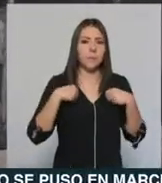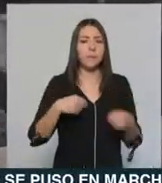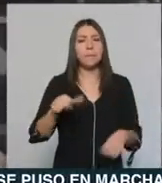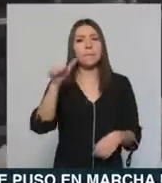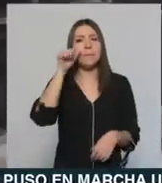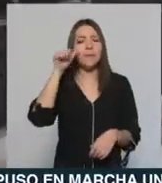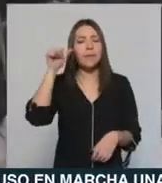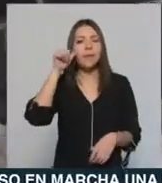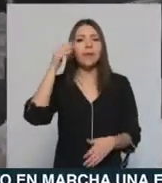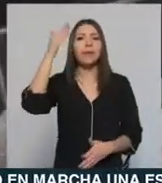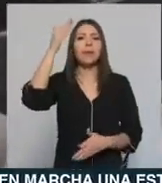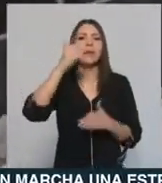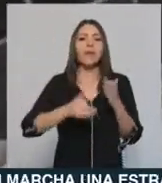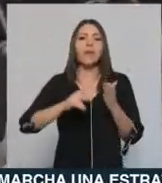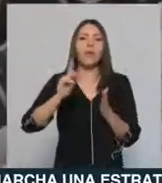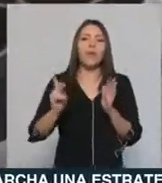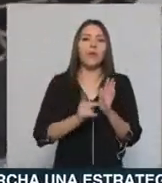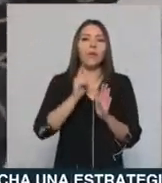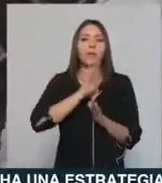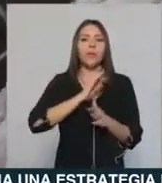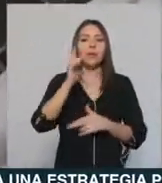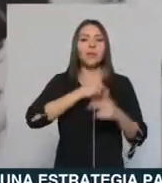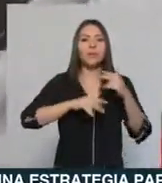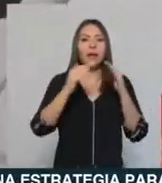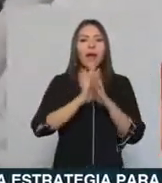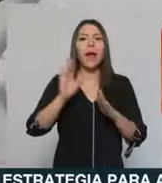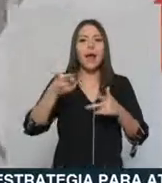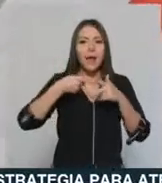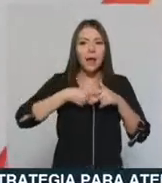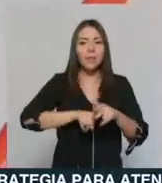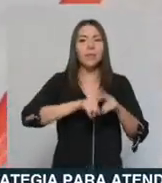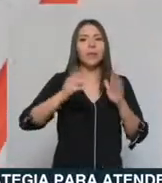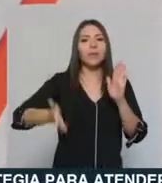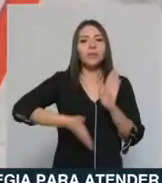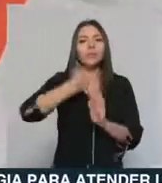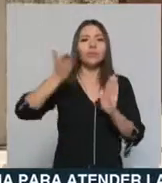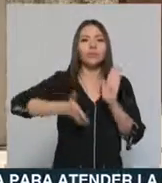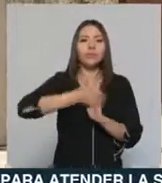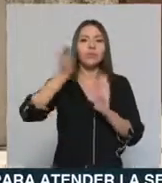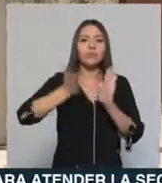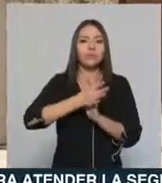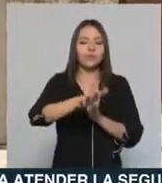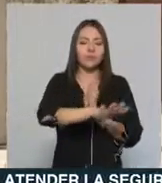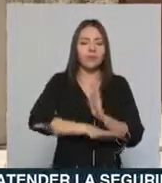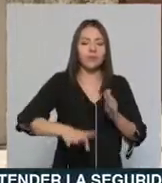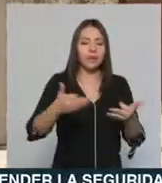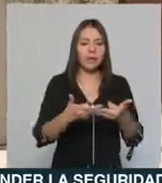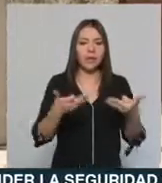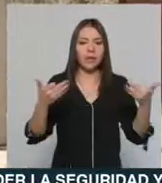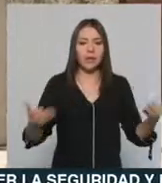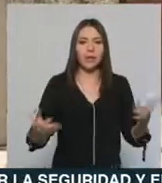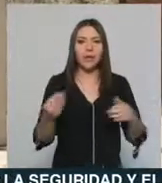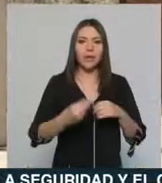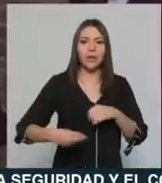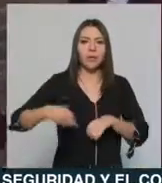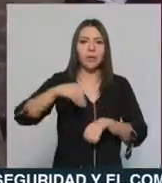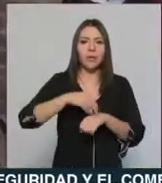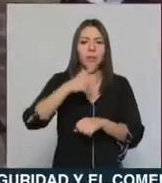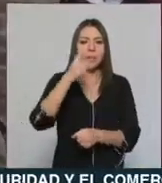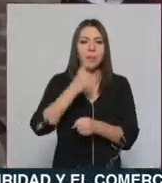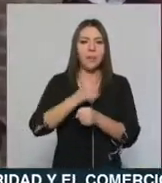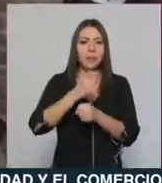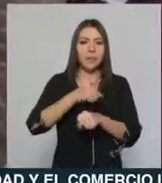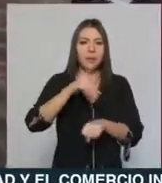más cerca el regreso a casa, debido a que comenzaron los trabajos de reconstrucción en el predio. Durante la colocación de la primera piedra,